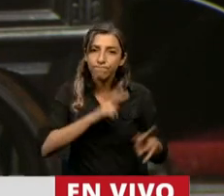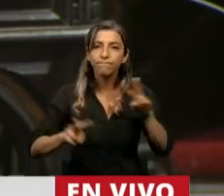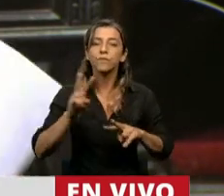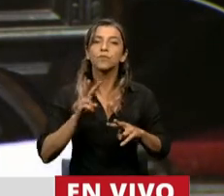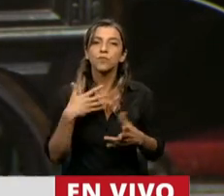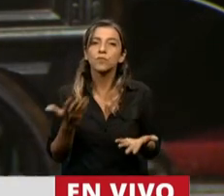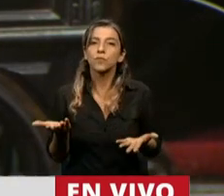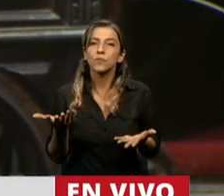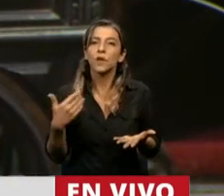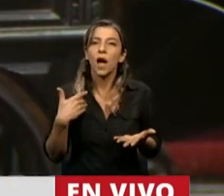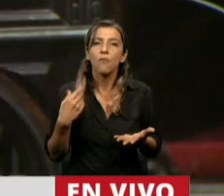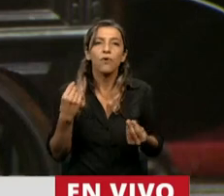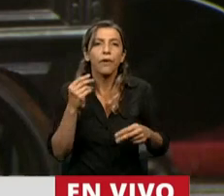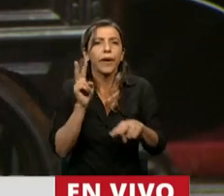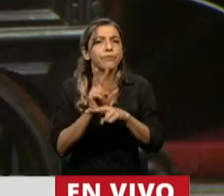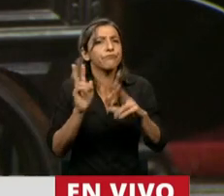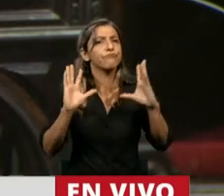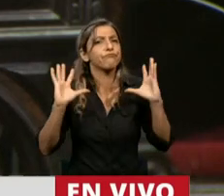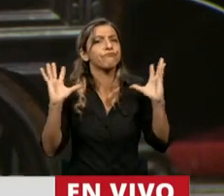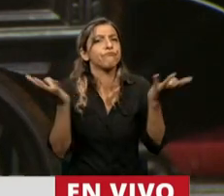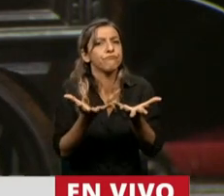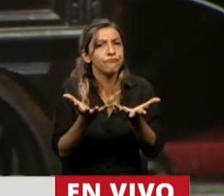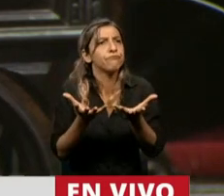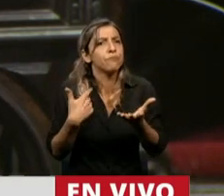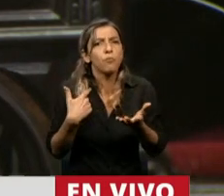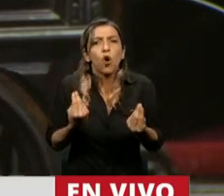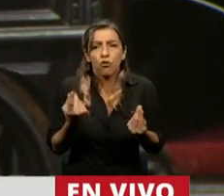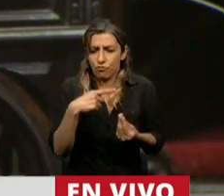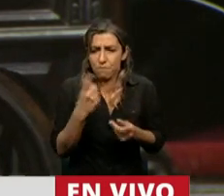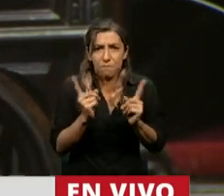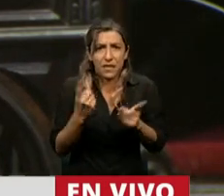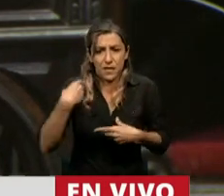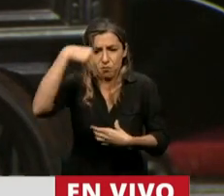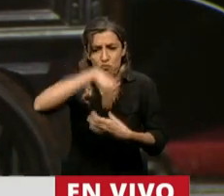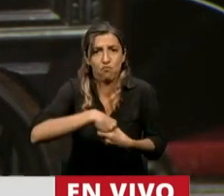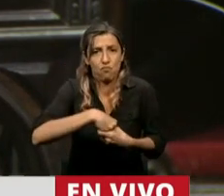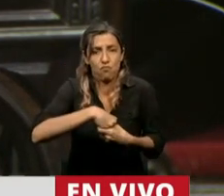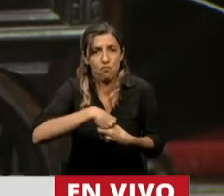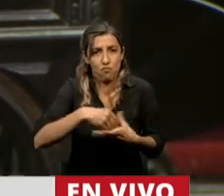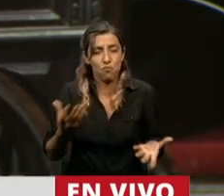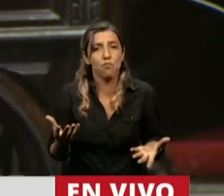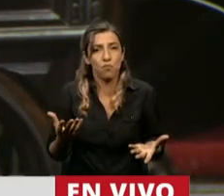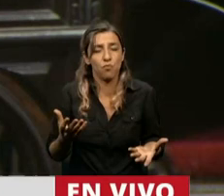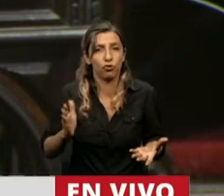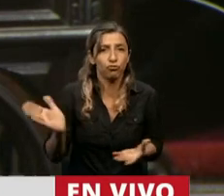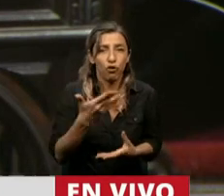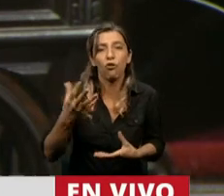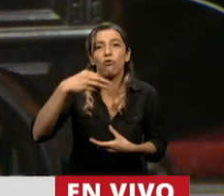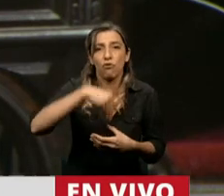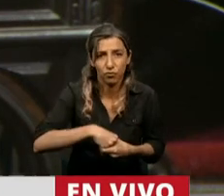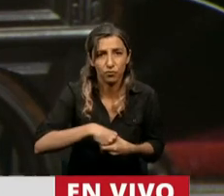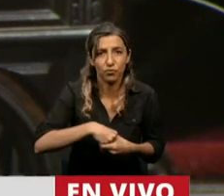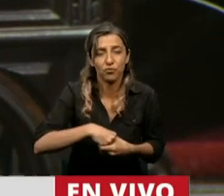no entendamos al entorno natural como ajeno a los hombres y mujeres, sino nosotros